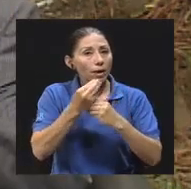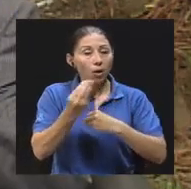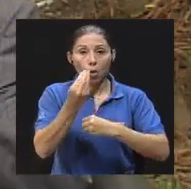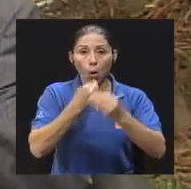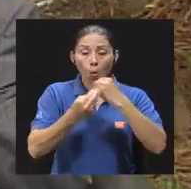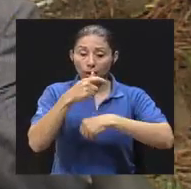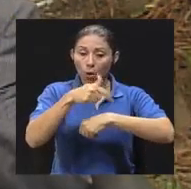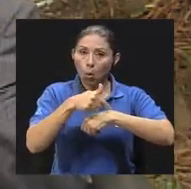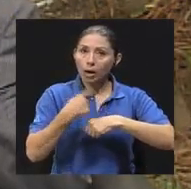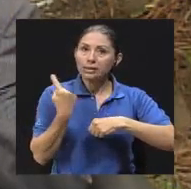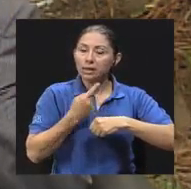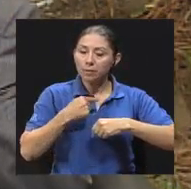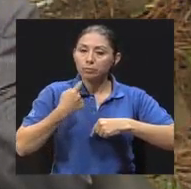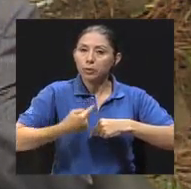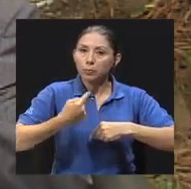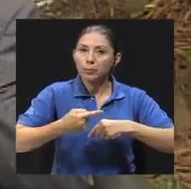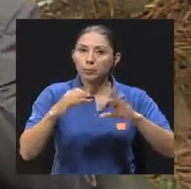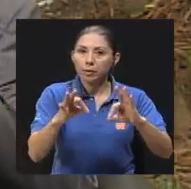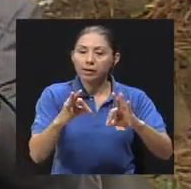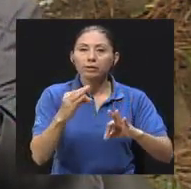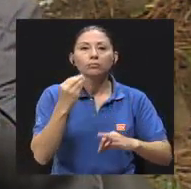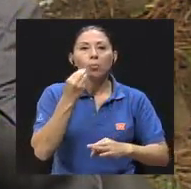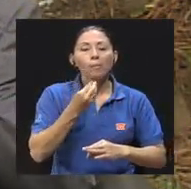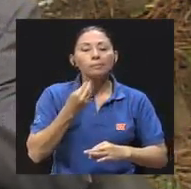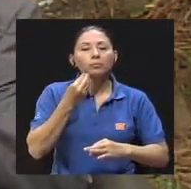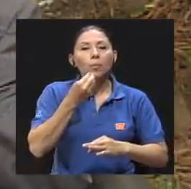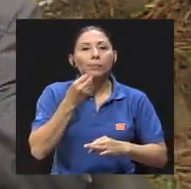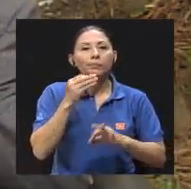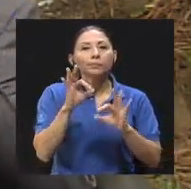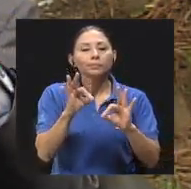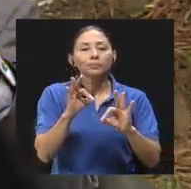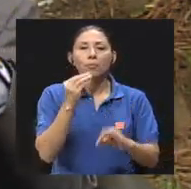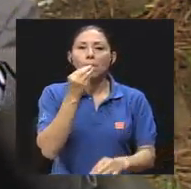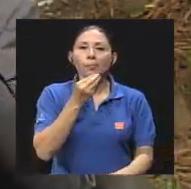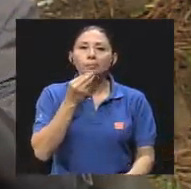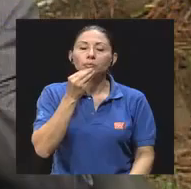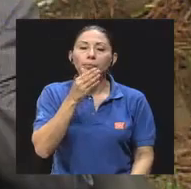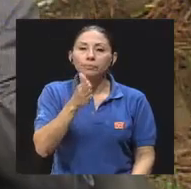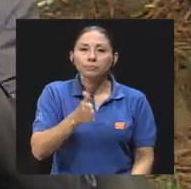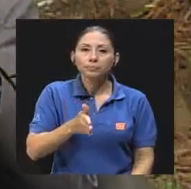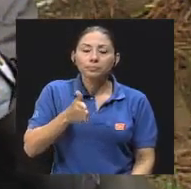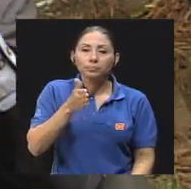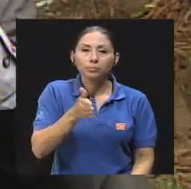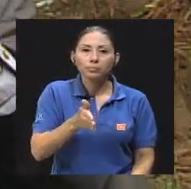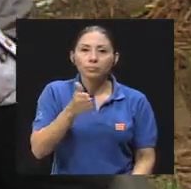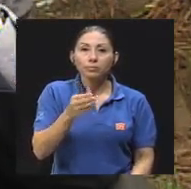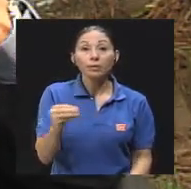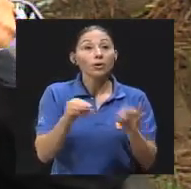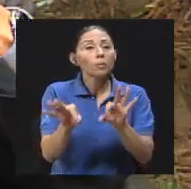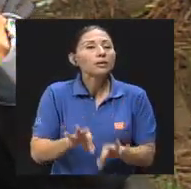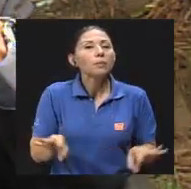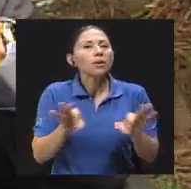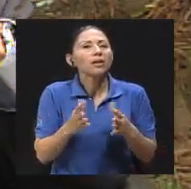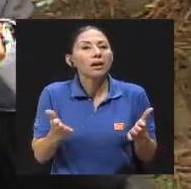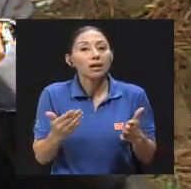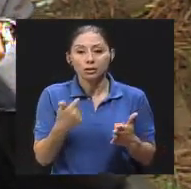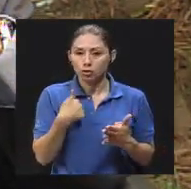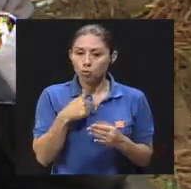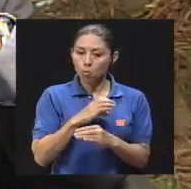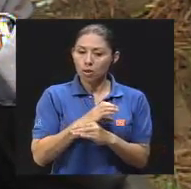horas, masticar bien, comer despacio. Y lo más importante, si tengo síntomas, si yo me estoy cuidando, lo estoy haciendo